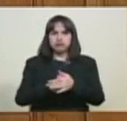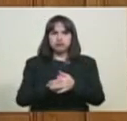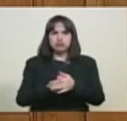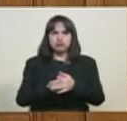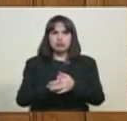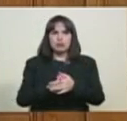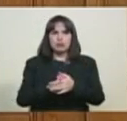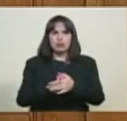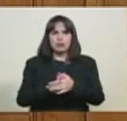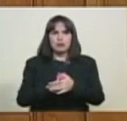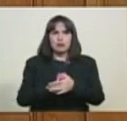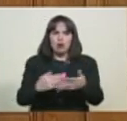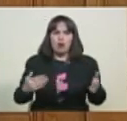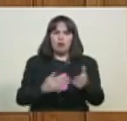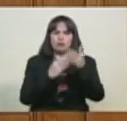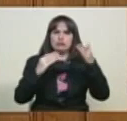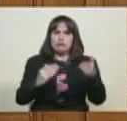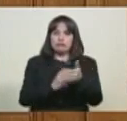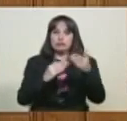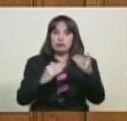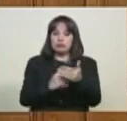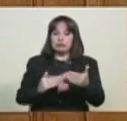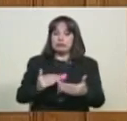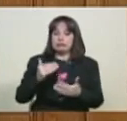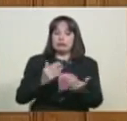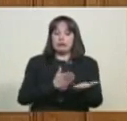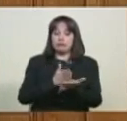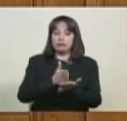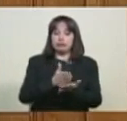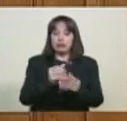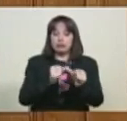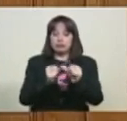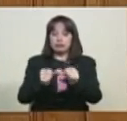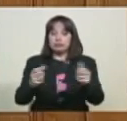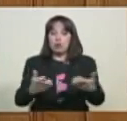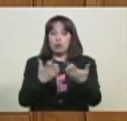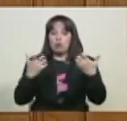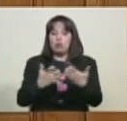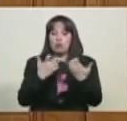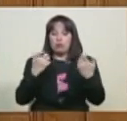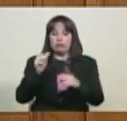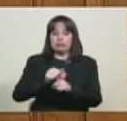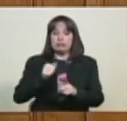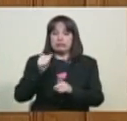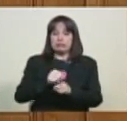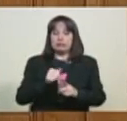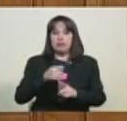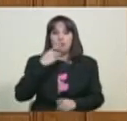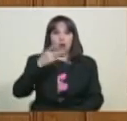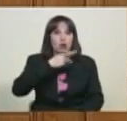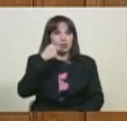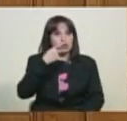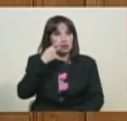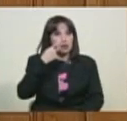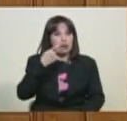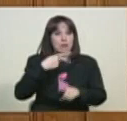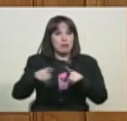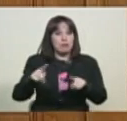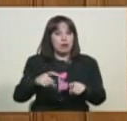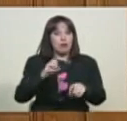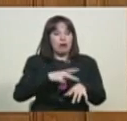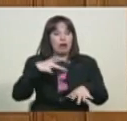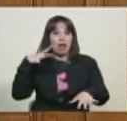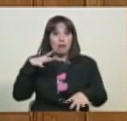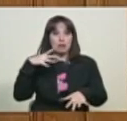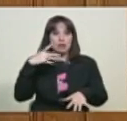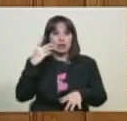que ha pasado los límites de la lucha política. Y creo que lo que ha sucedido el